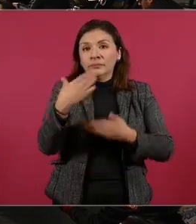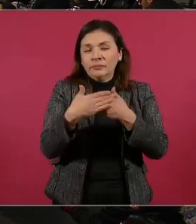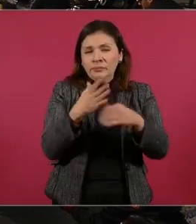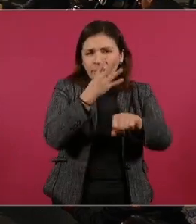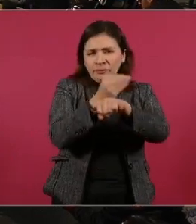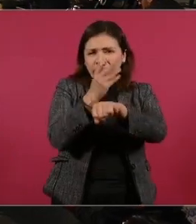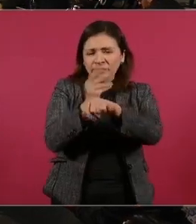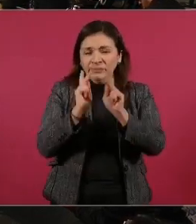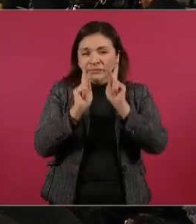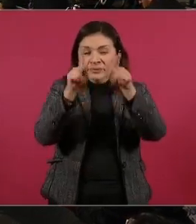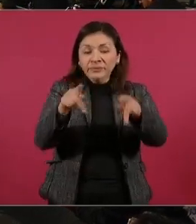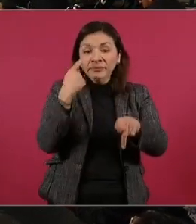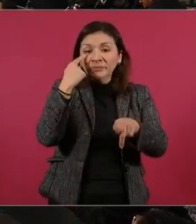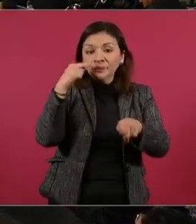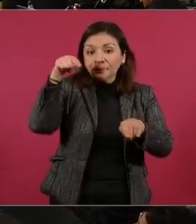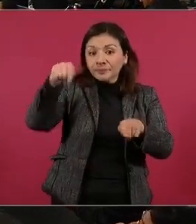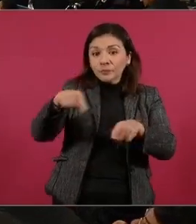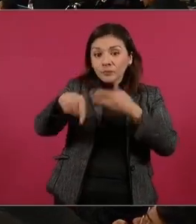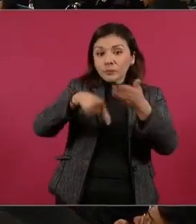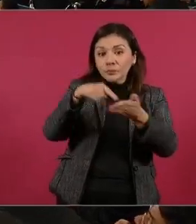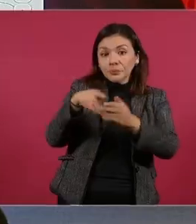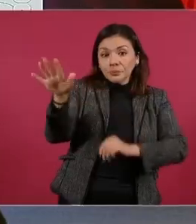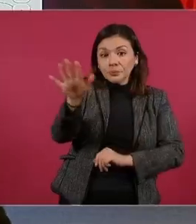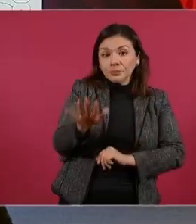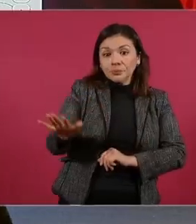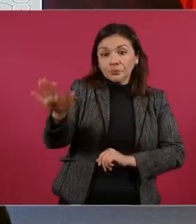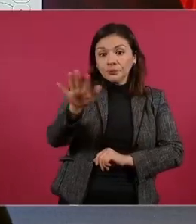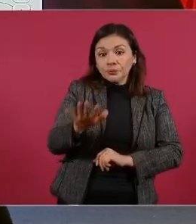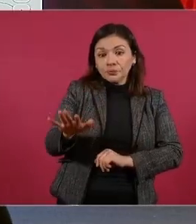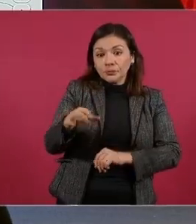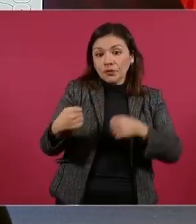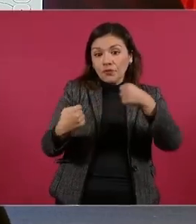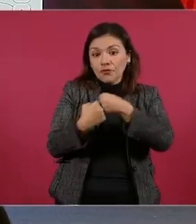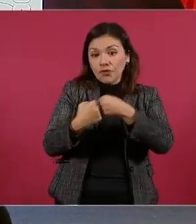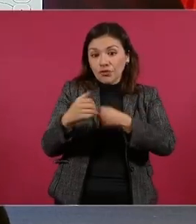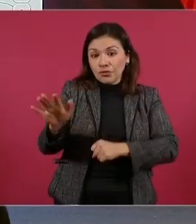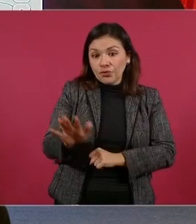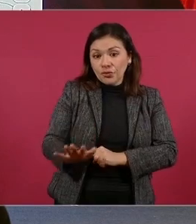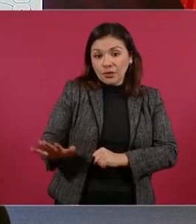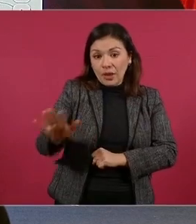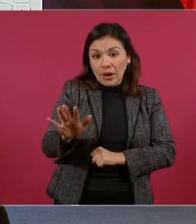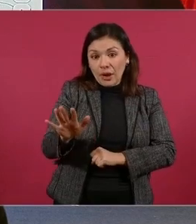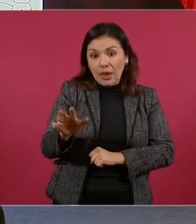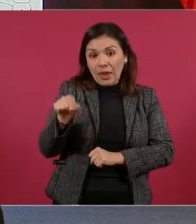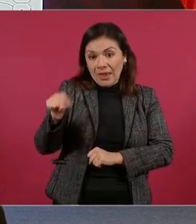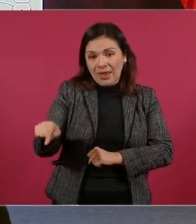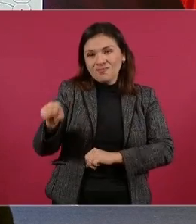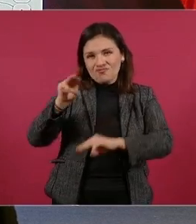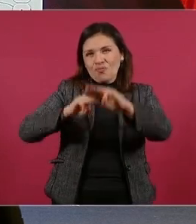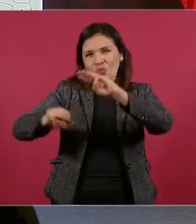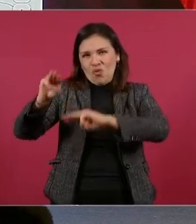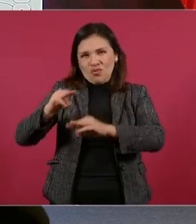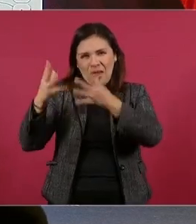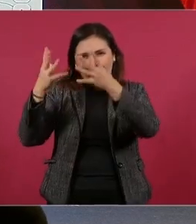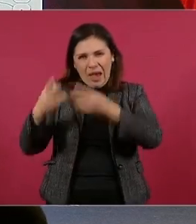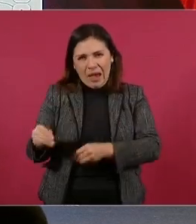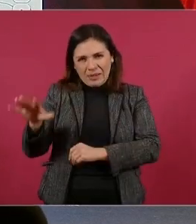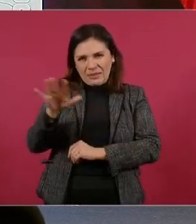tuxla desde aquí Toda esta frontera que es la